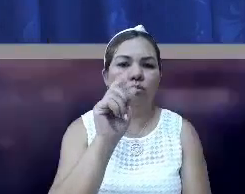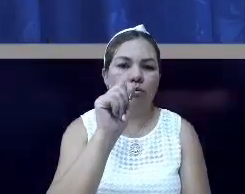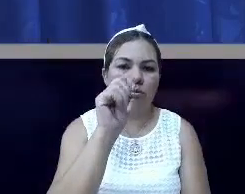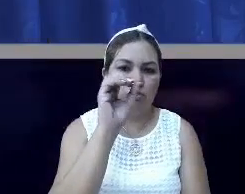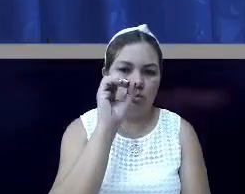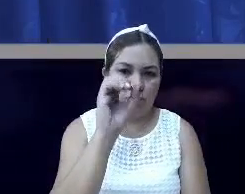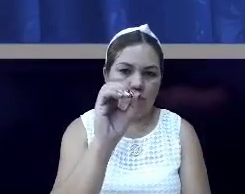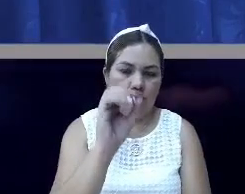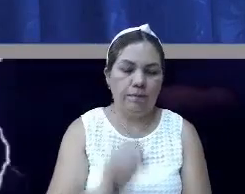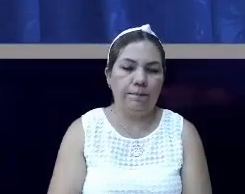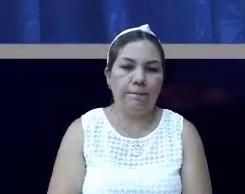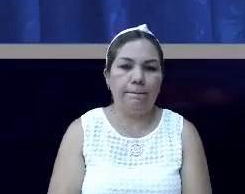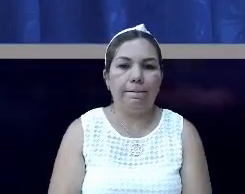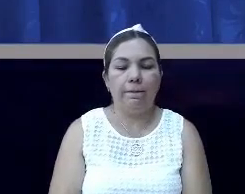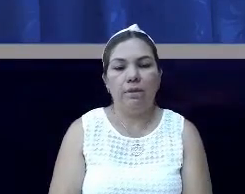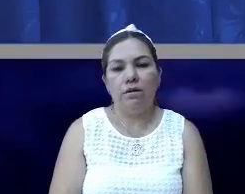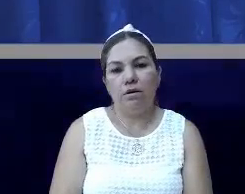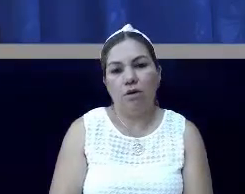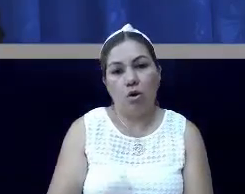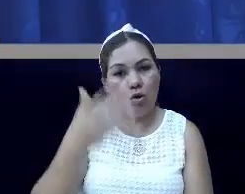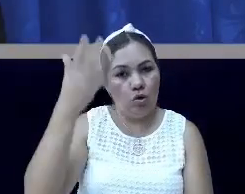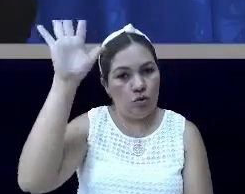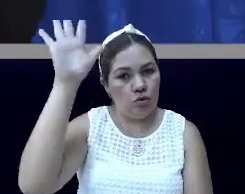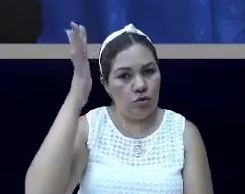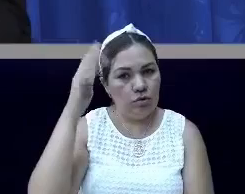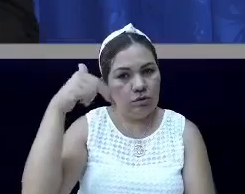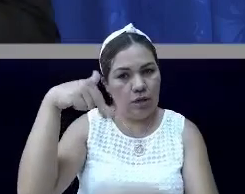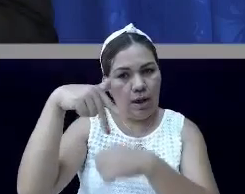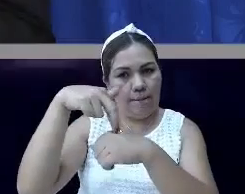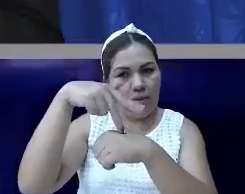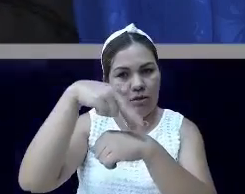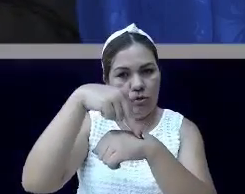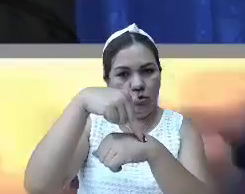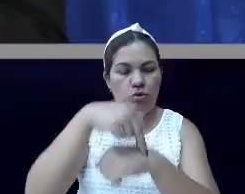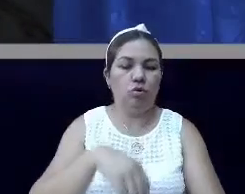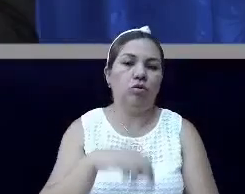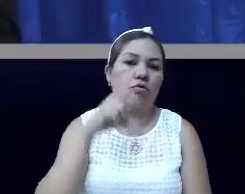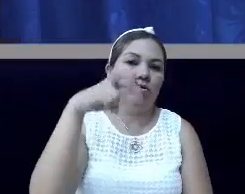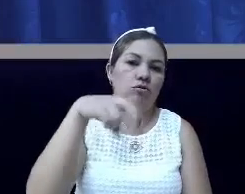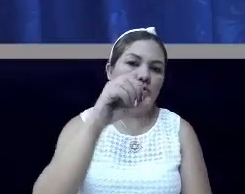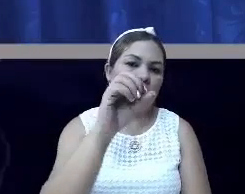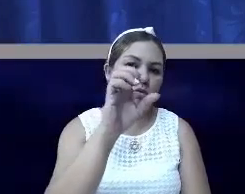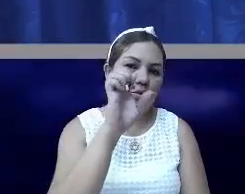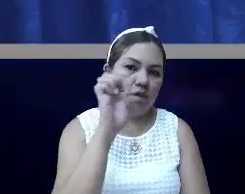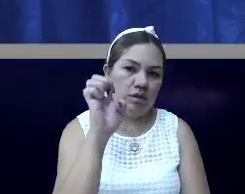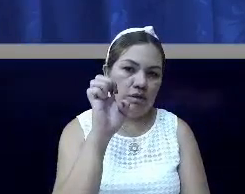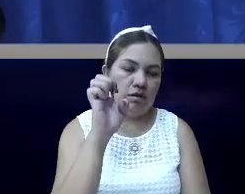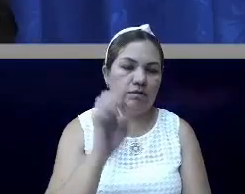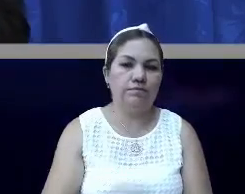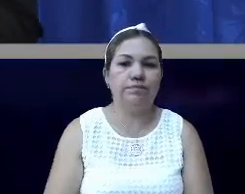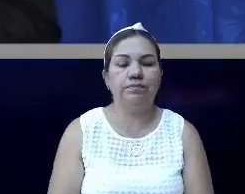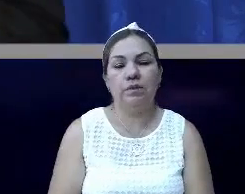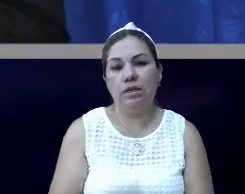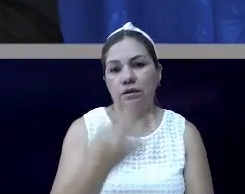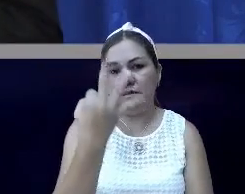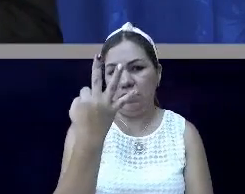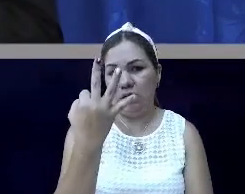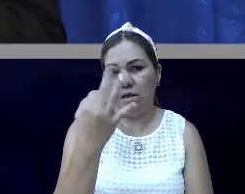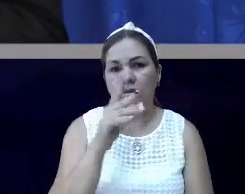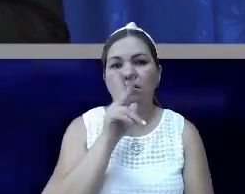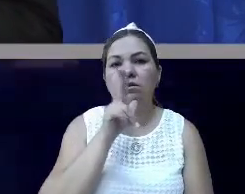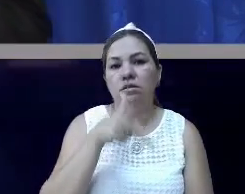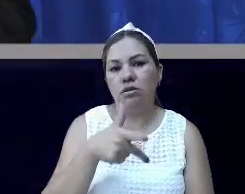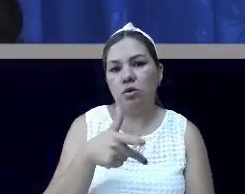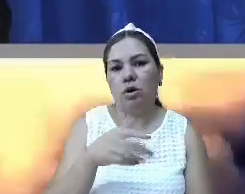generaciones. Con Dios caminó Noé. Y engendró Noé tres hijos: a Sem,